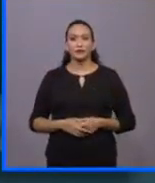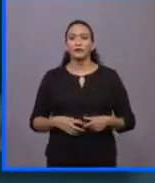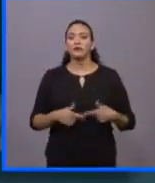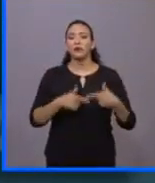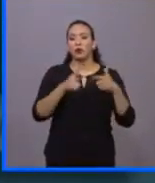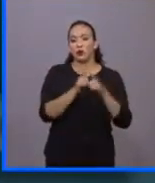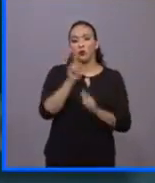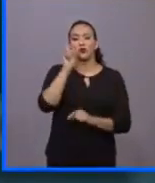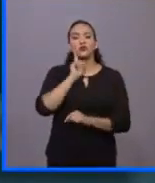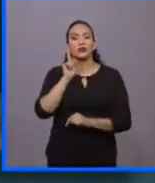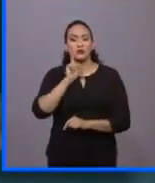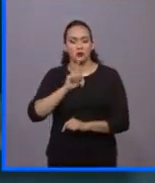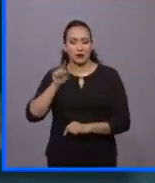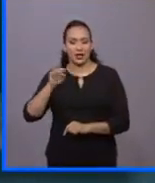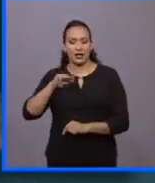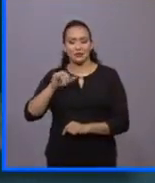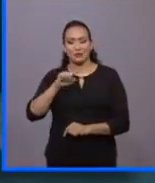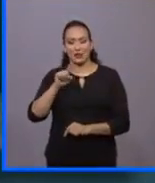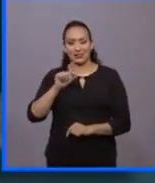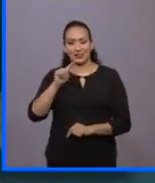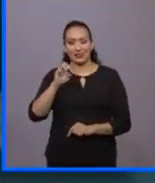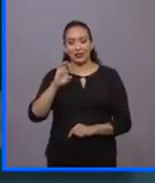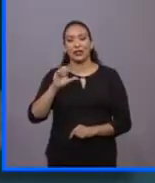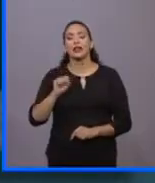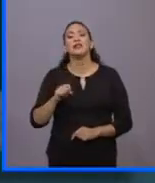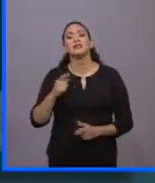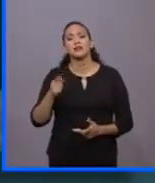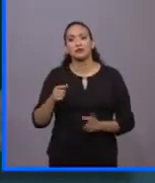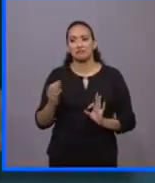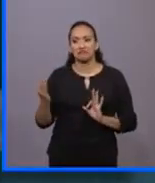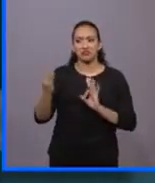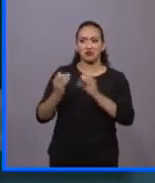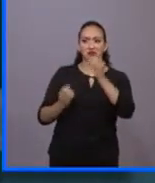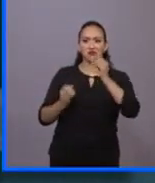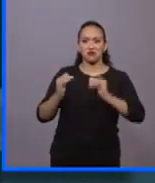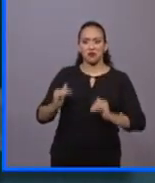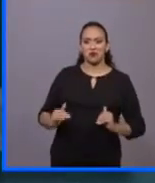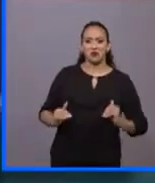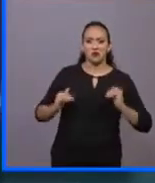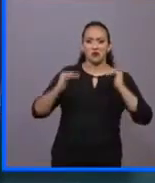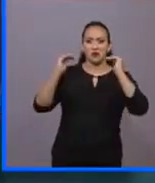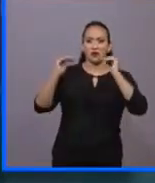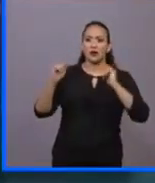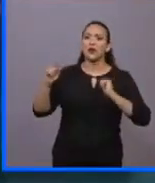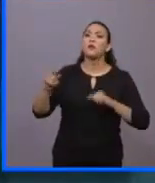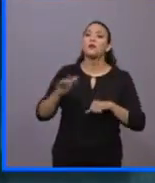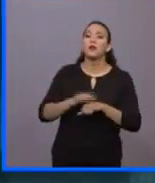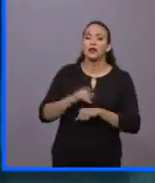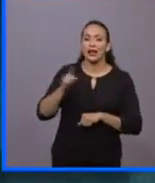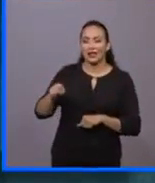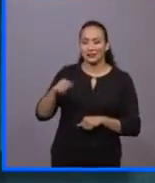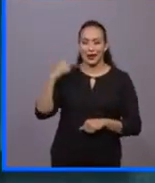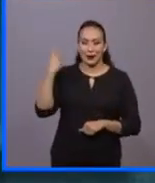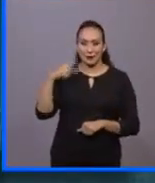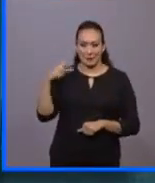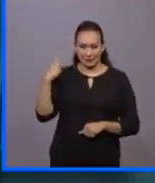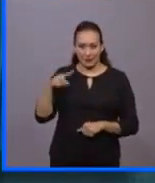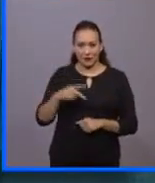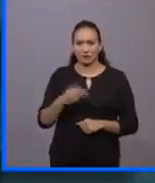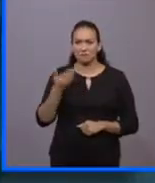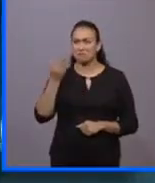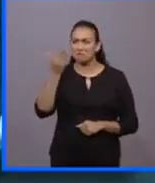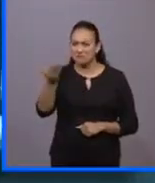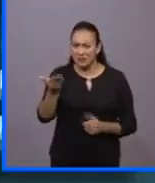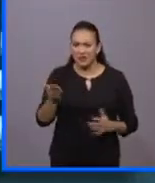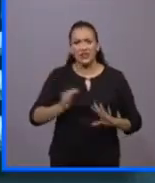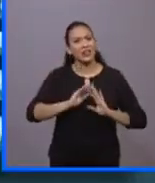Colectivos de mujeres mazatecas mantienen un plantón indefinido frente al Palacio de Justicia del Poder Judicial en Boca del Río, Veracruz, para exigir